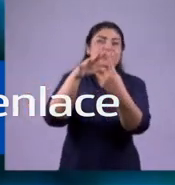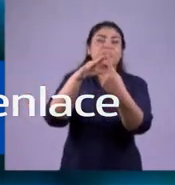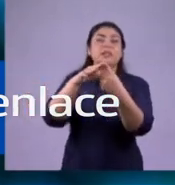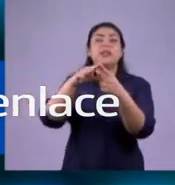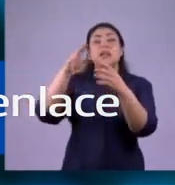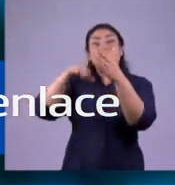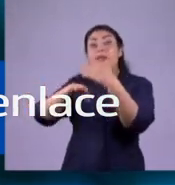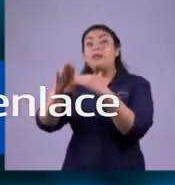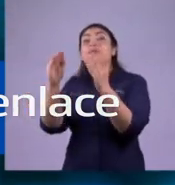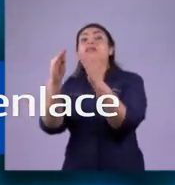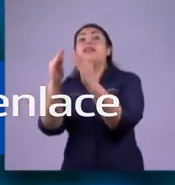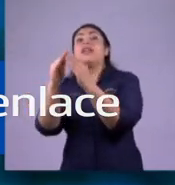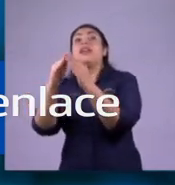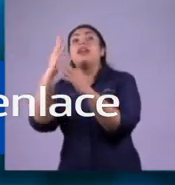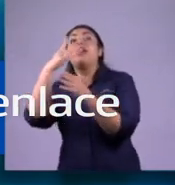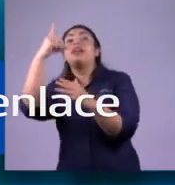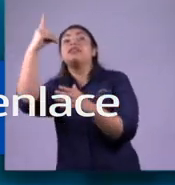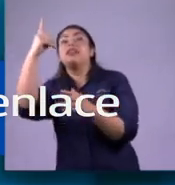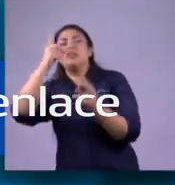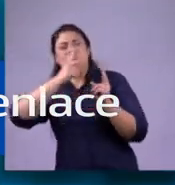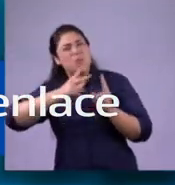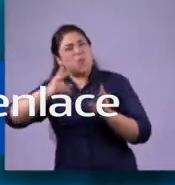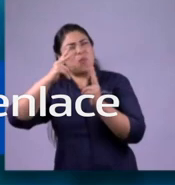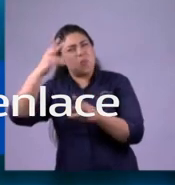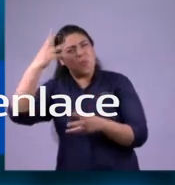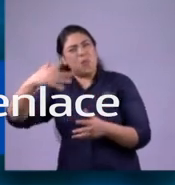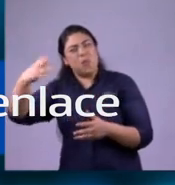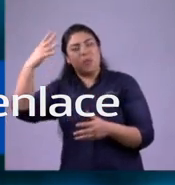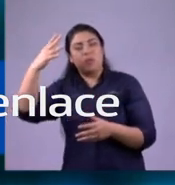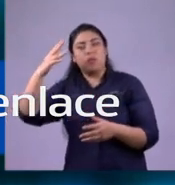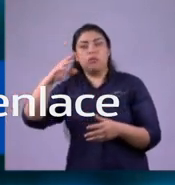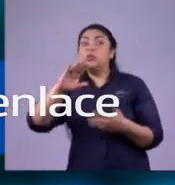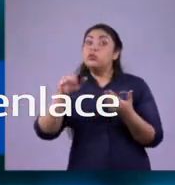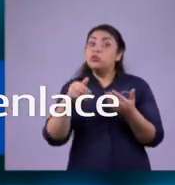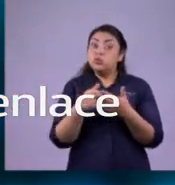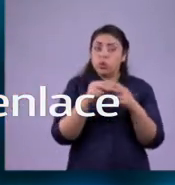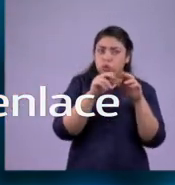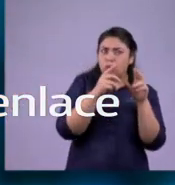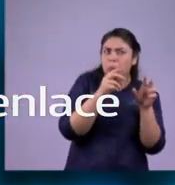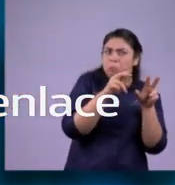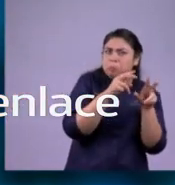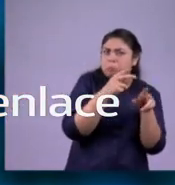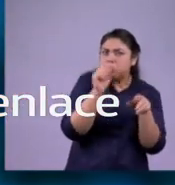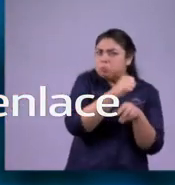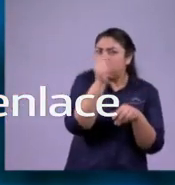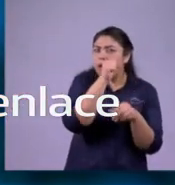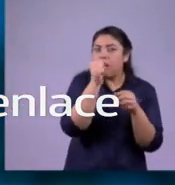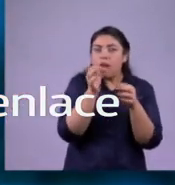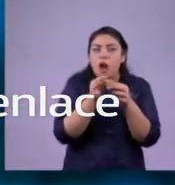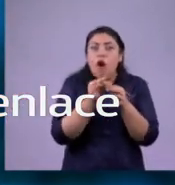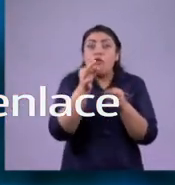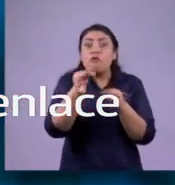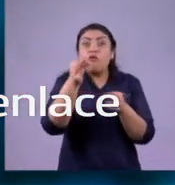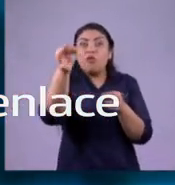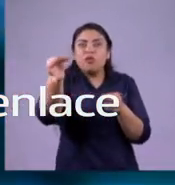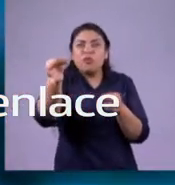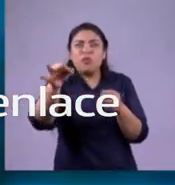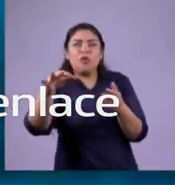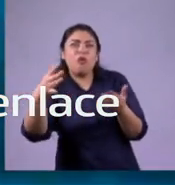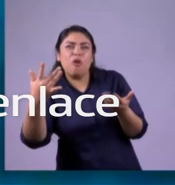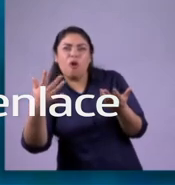largos días progresivo todo el futuro lo que la vida hacía era echarle un vistazo